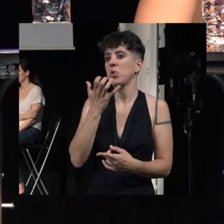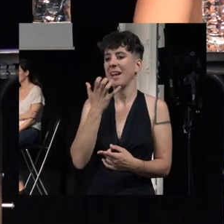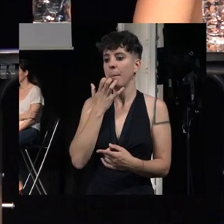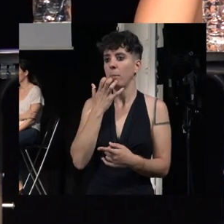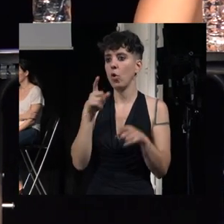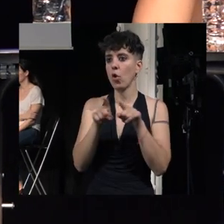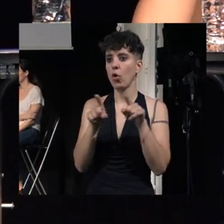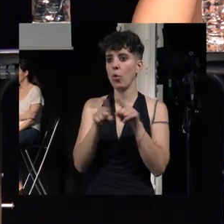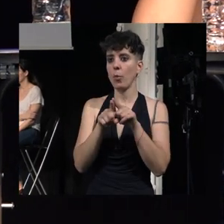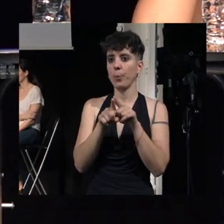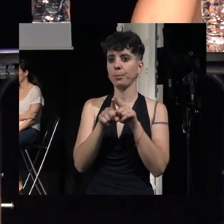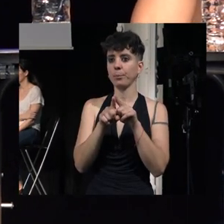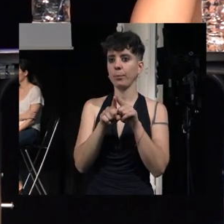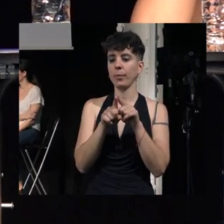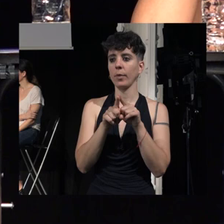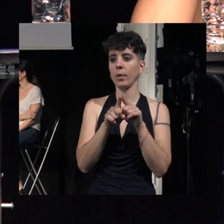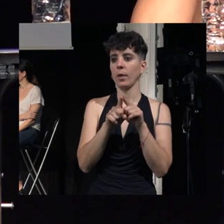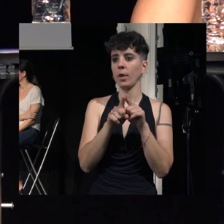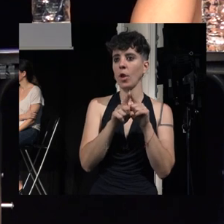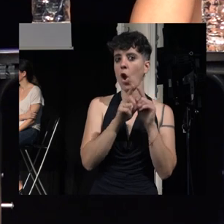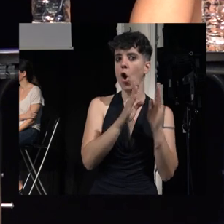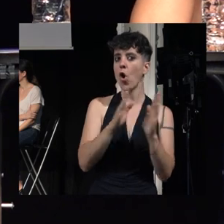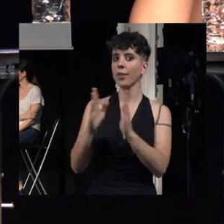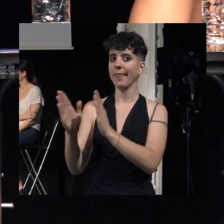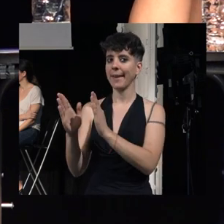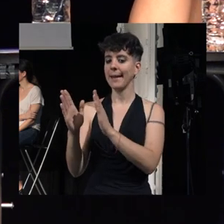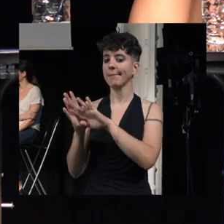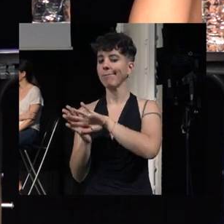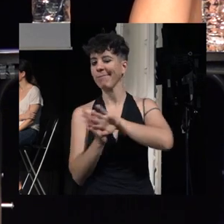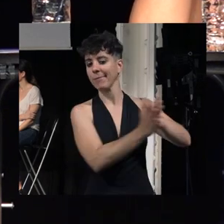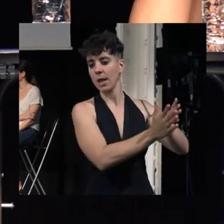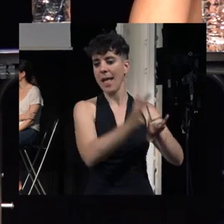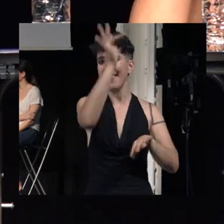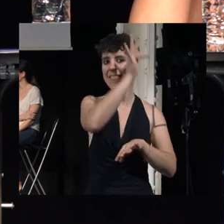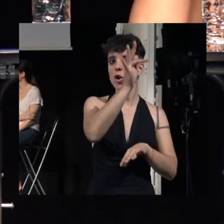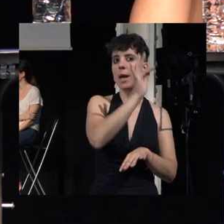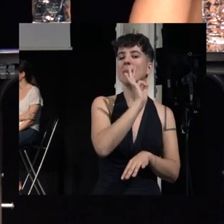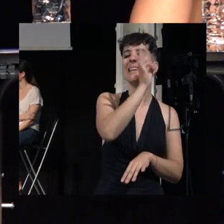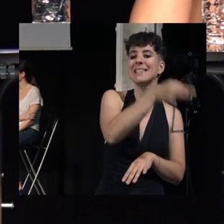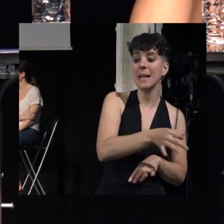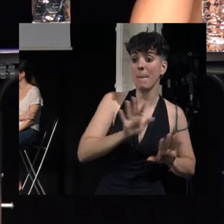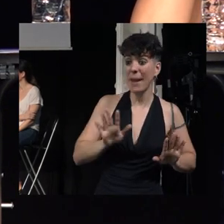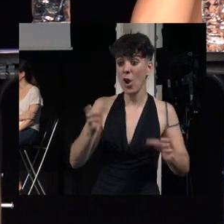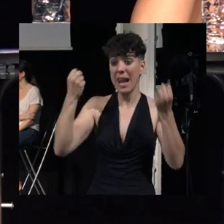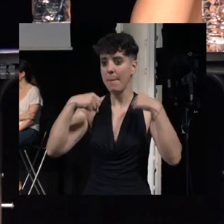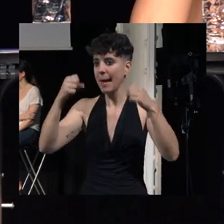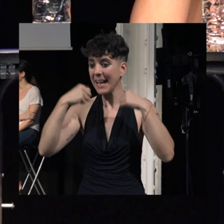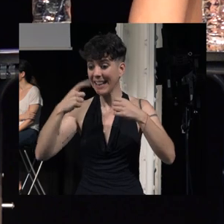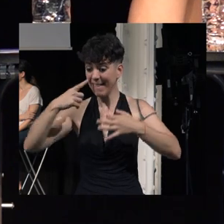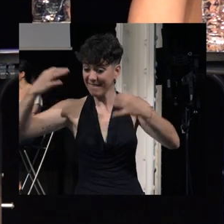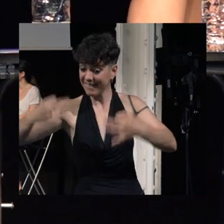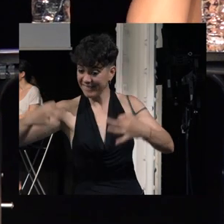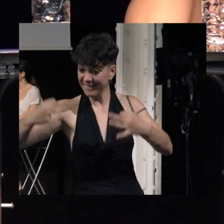determinados órdenes, sí teóricamente. En la práctica creo que no. En la